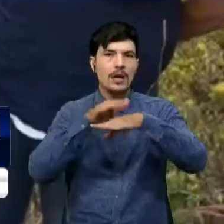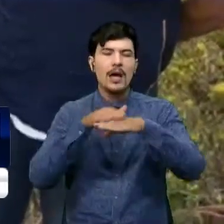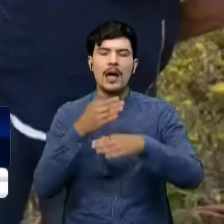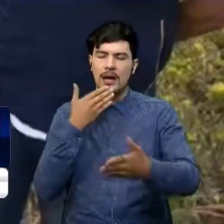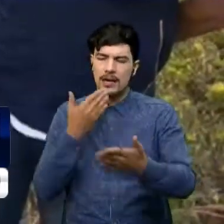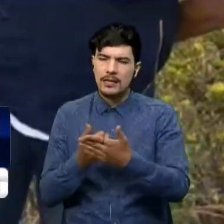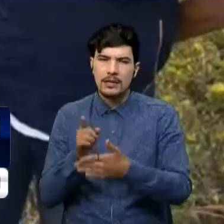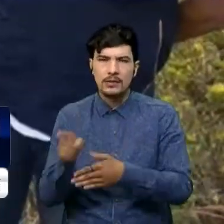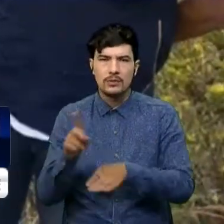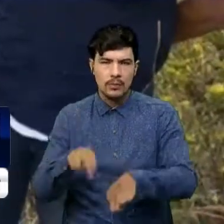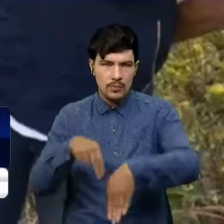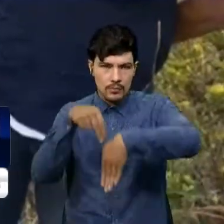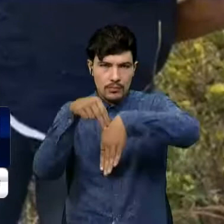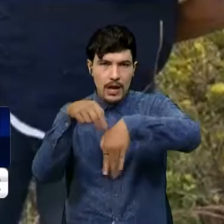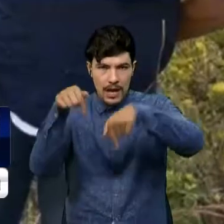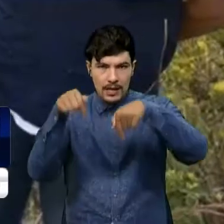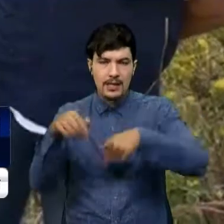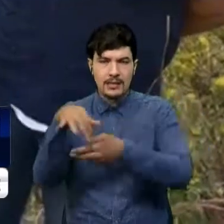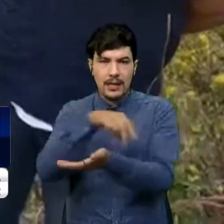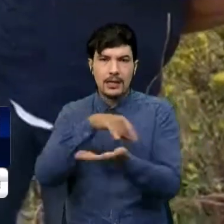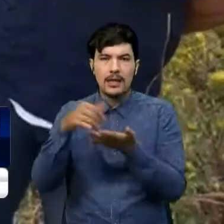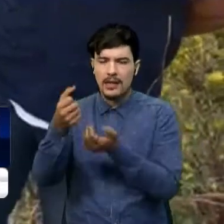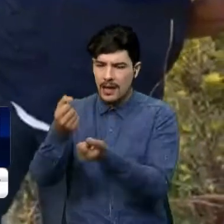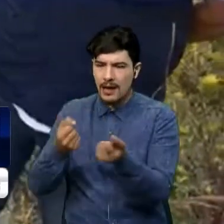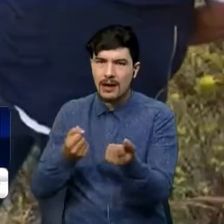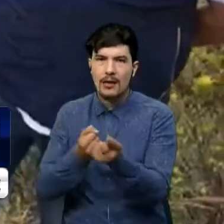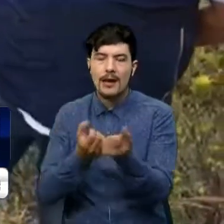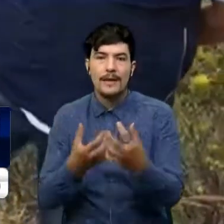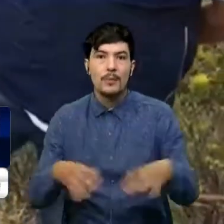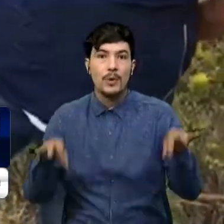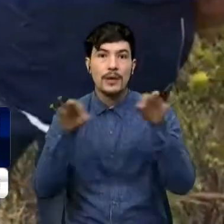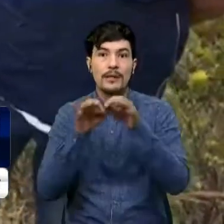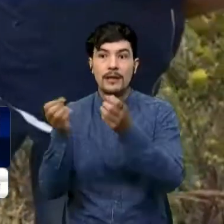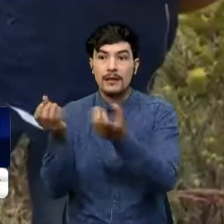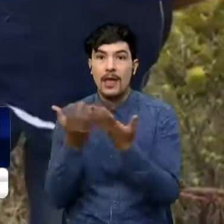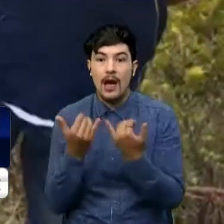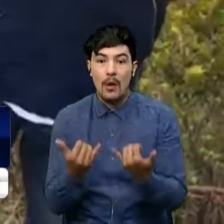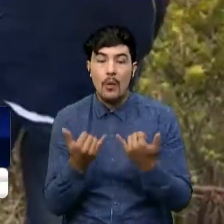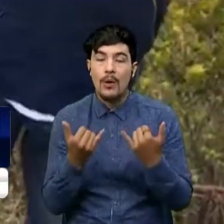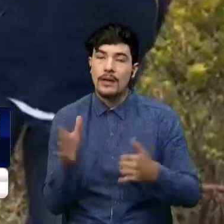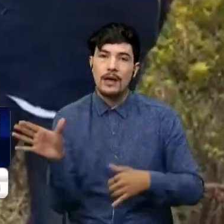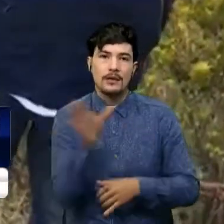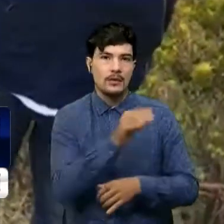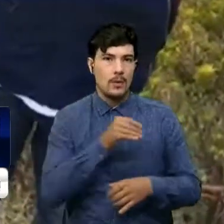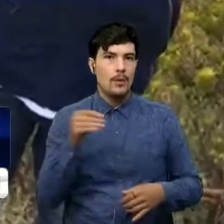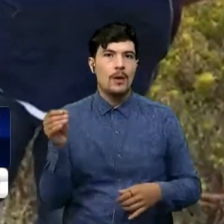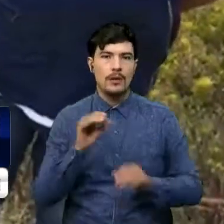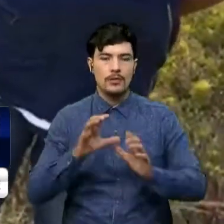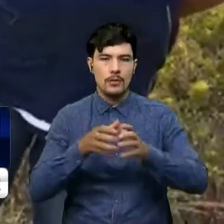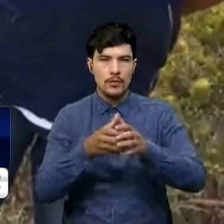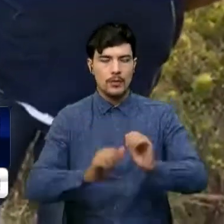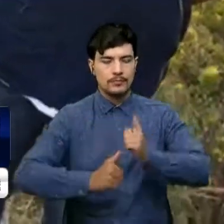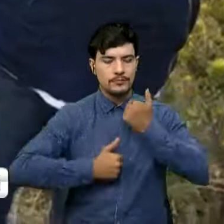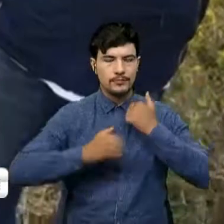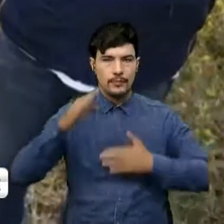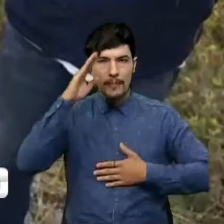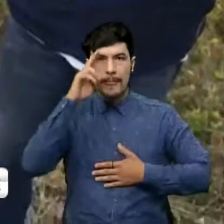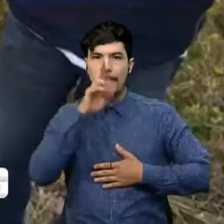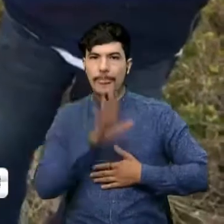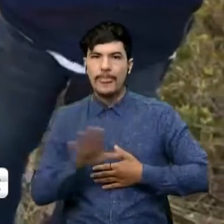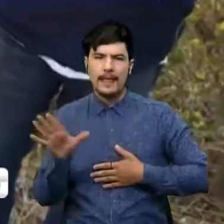a Gestión del Riesgo por ese apoyo tan importante que nos han brindado y a todas las fuerzas militares y a todos los